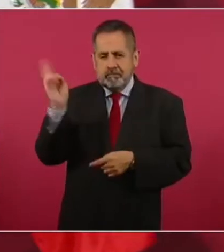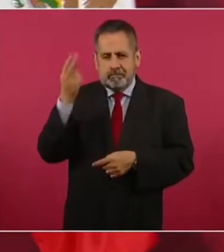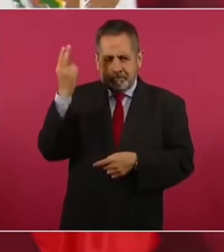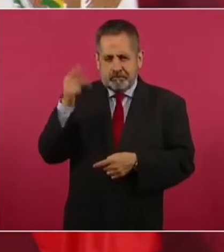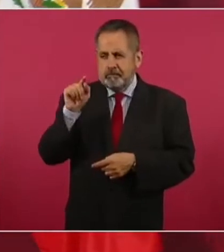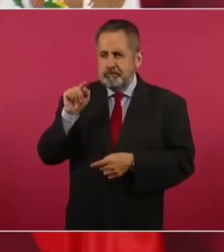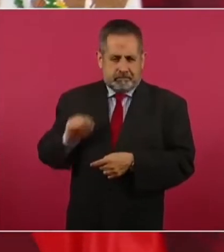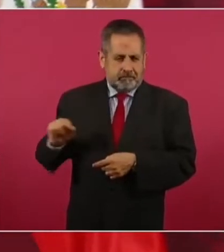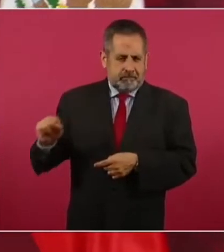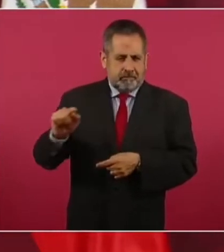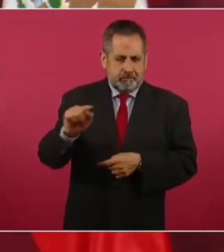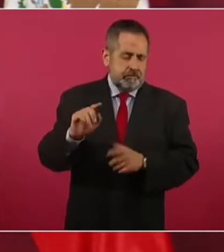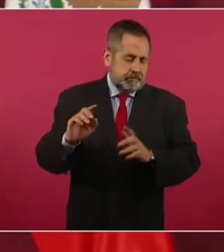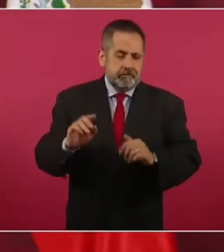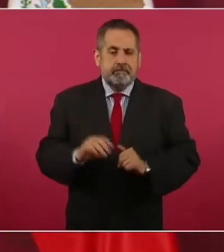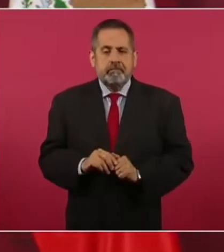universidades,